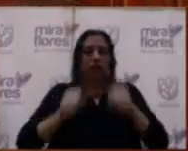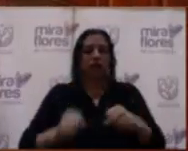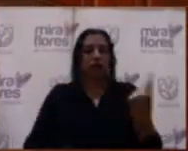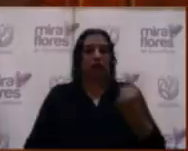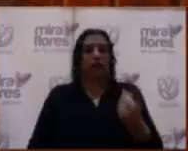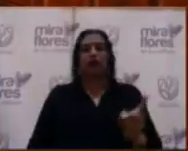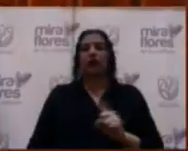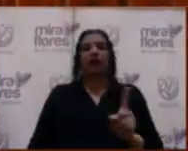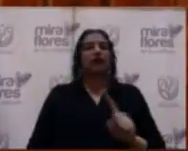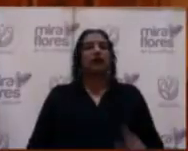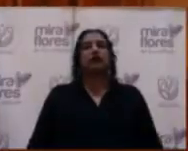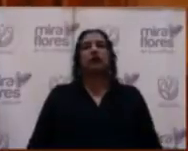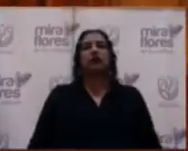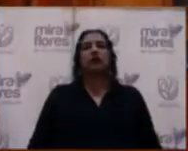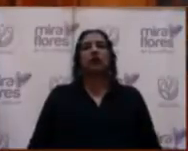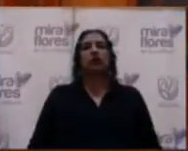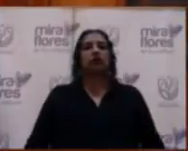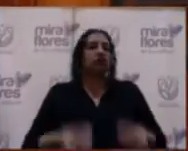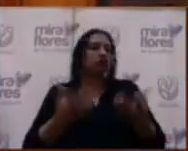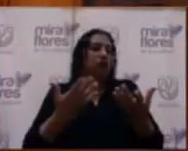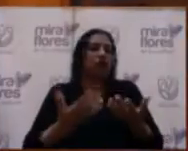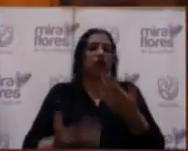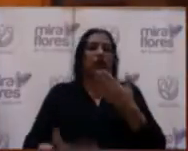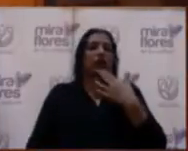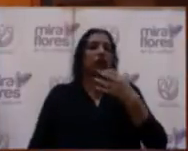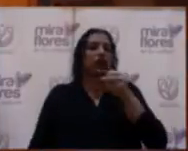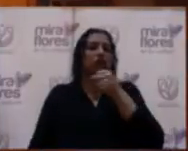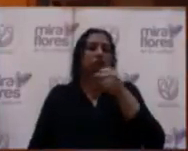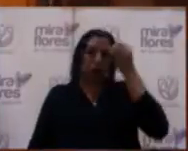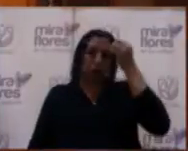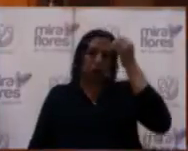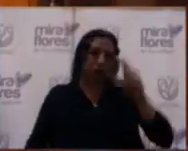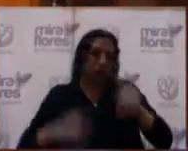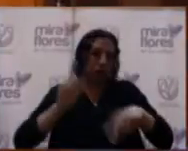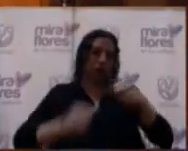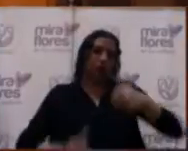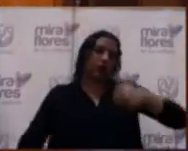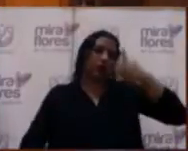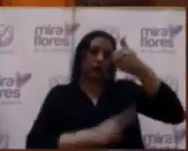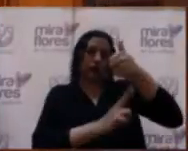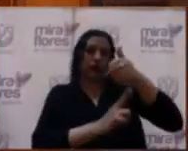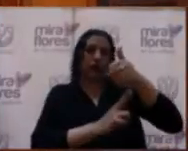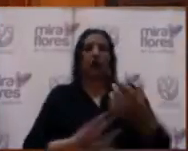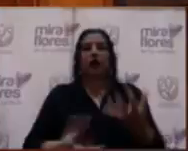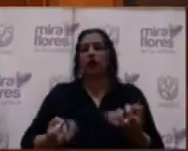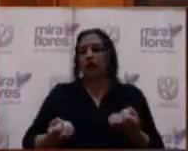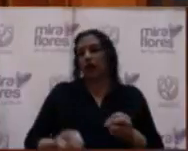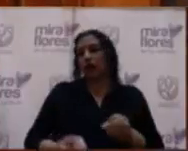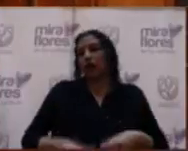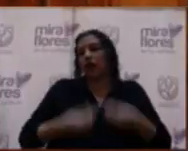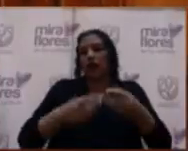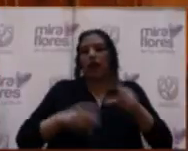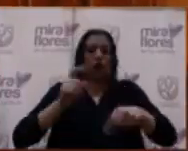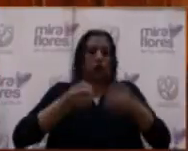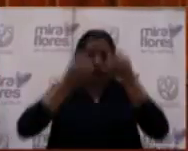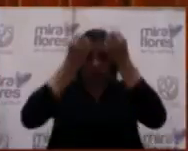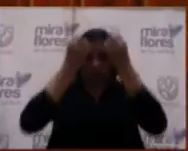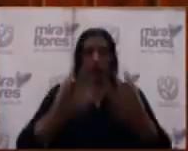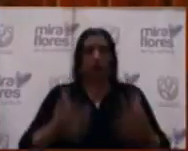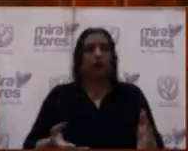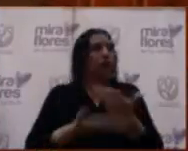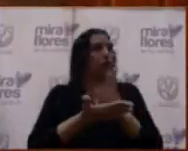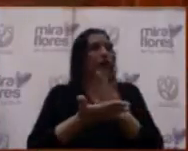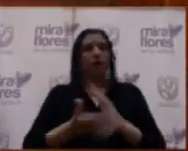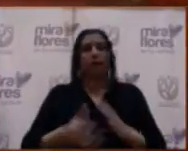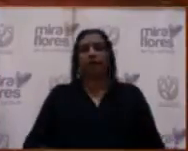no, ofrezco el uso de la palabra para cualquier regidor o regidora que quiera hacer algún informe. ¿No hay